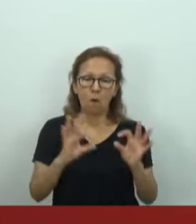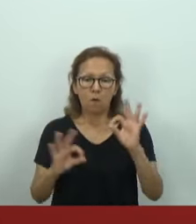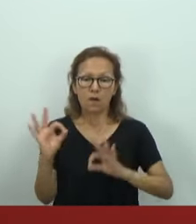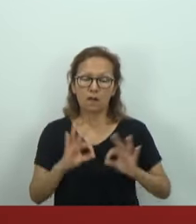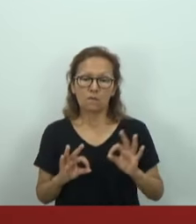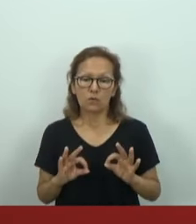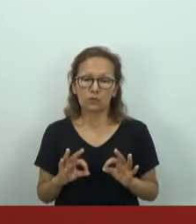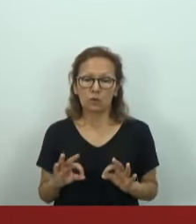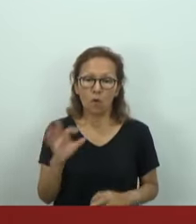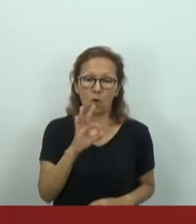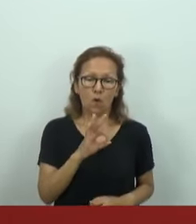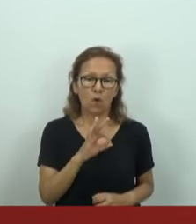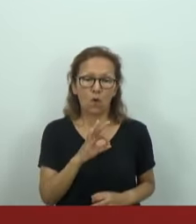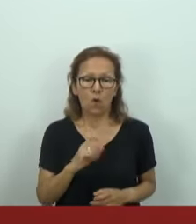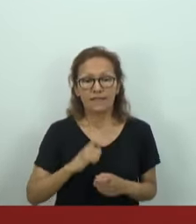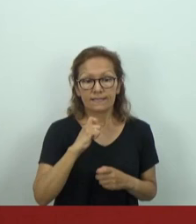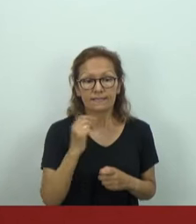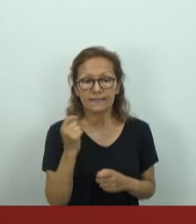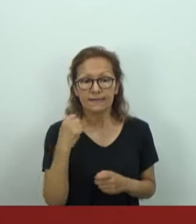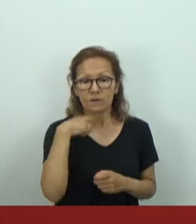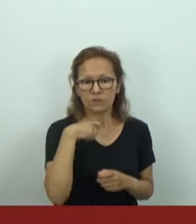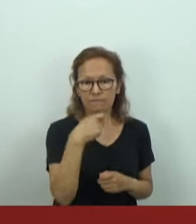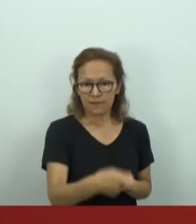Me gustaría en un momento estudiar con vosotros esto.